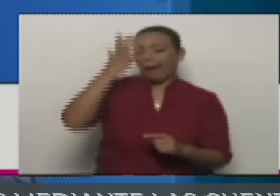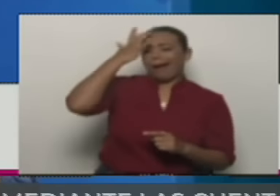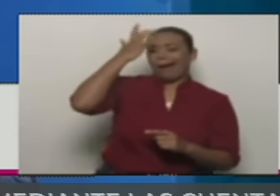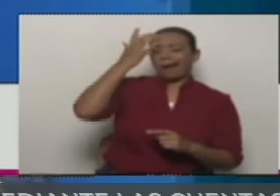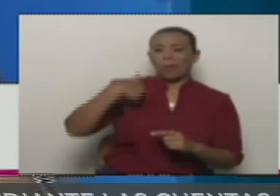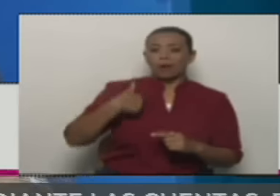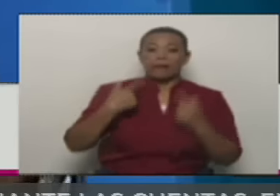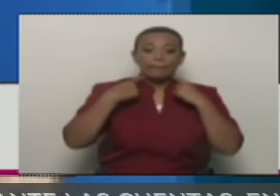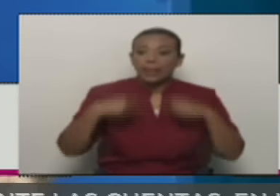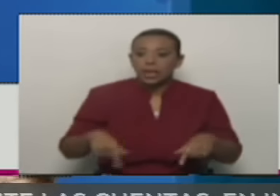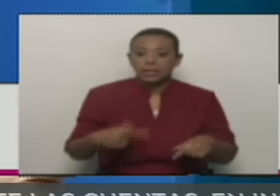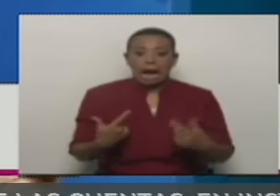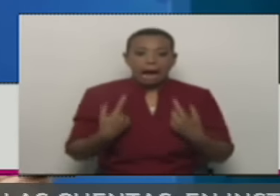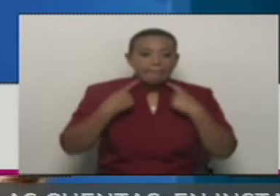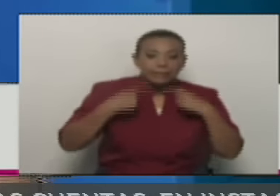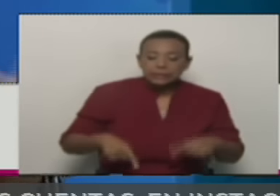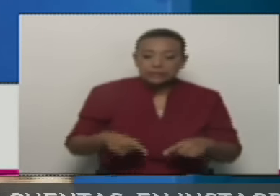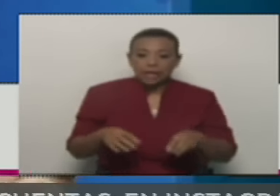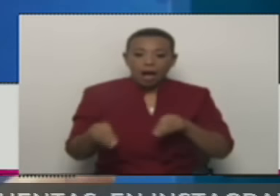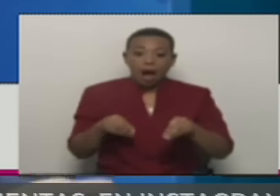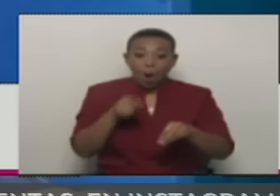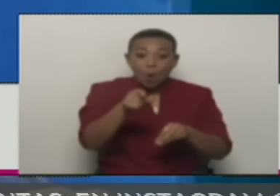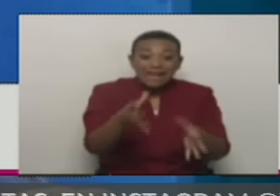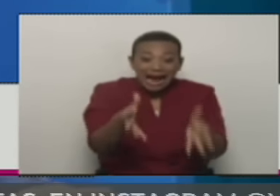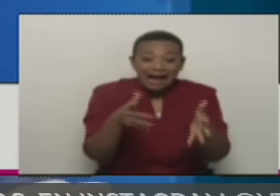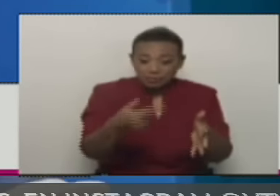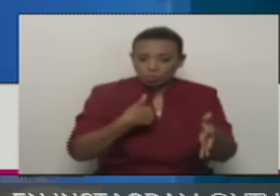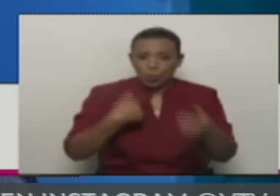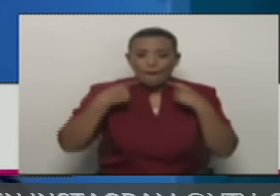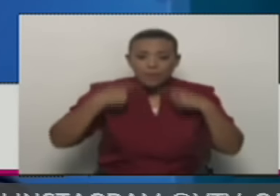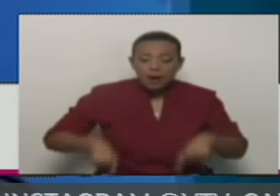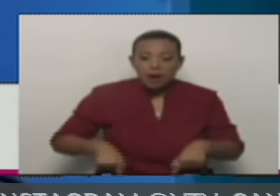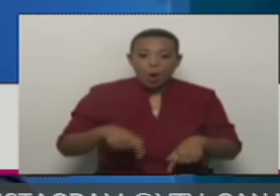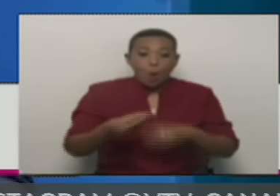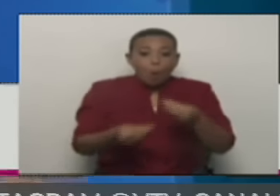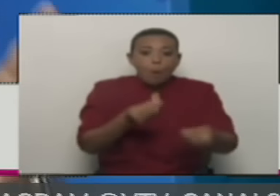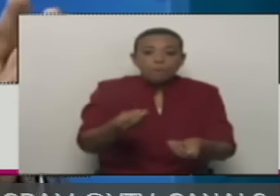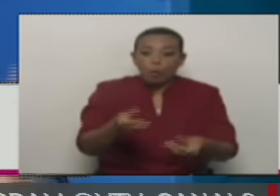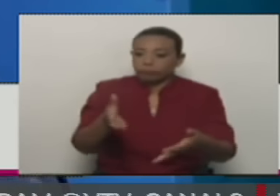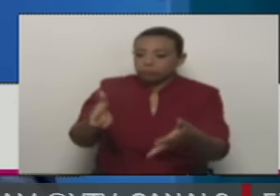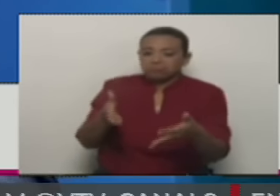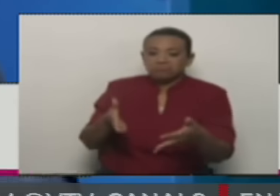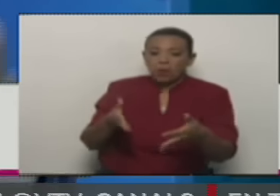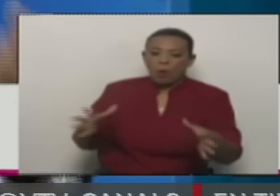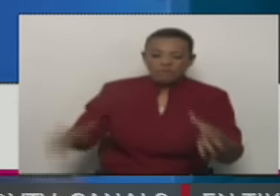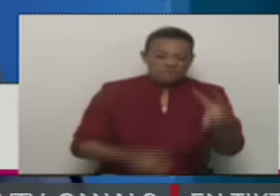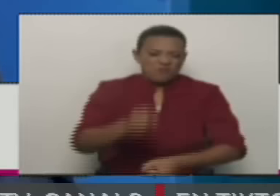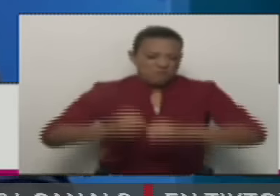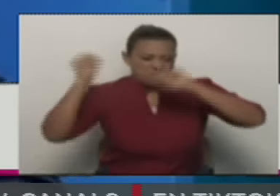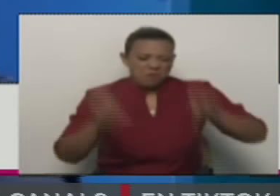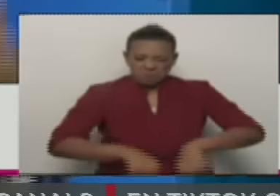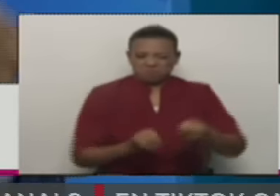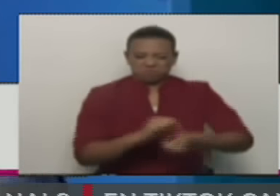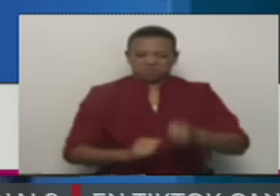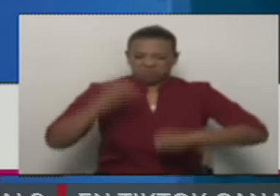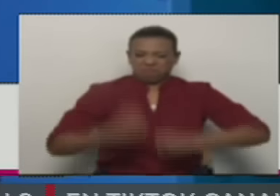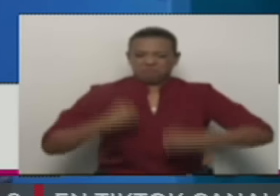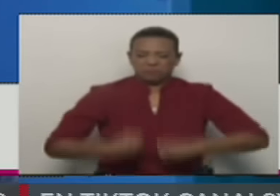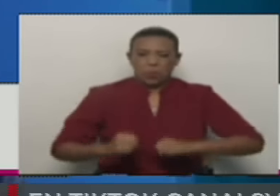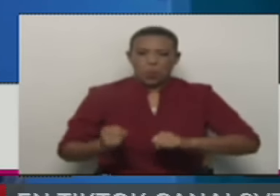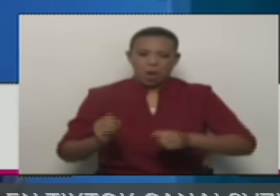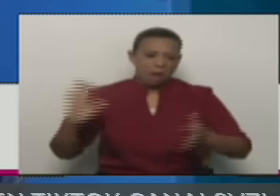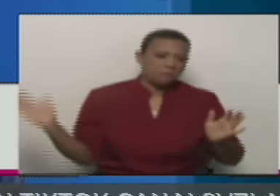perdido, porque ya tiene ventaja el que juega contra ti, a quemar el tablero, a romper el tablero, a tirar el